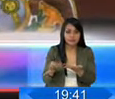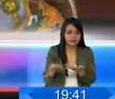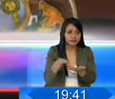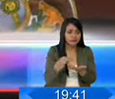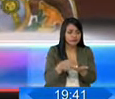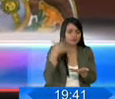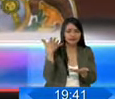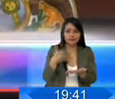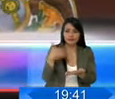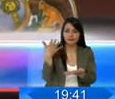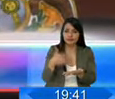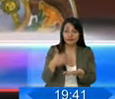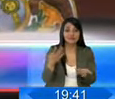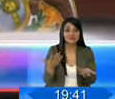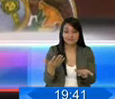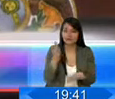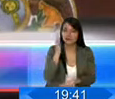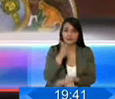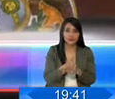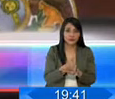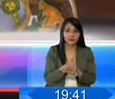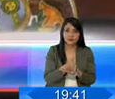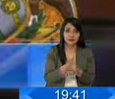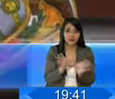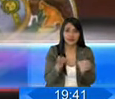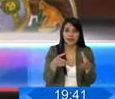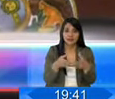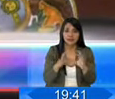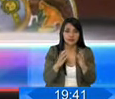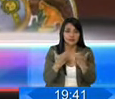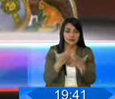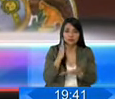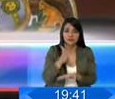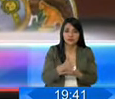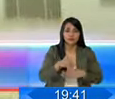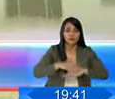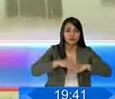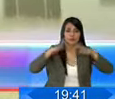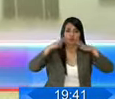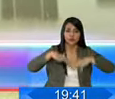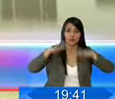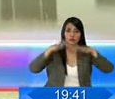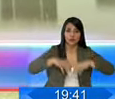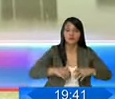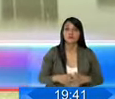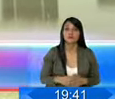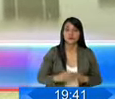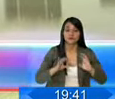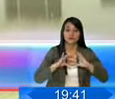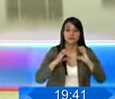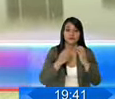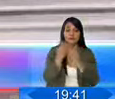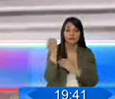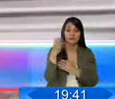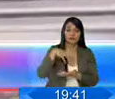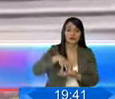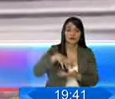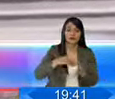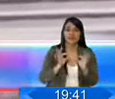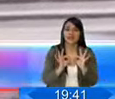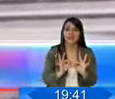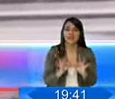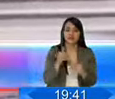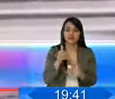siendo, que han tomado la decisión de suspender las clases por el tema de las lluvias. Por su parte, el COE provincial se mantiene activado ante